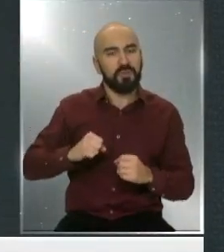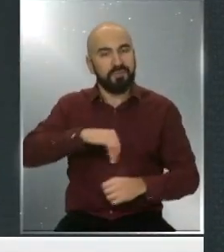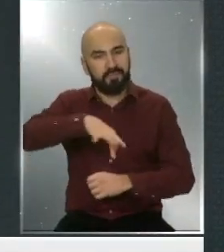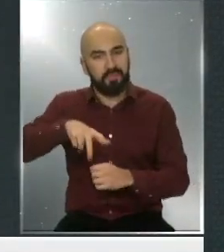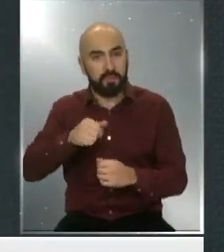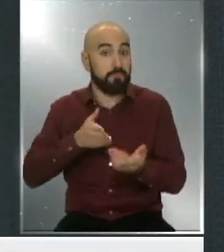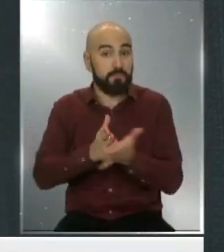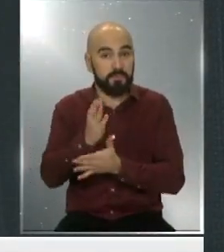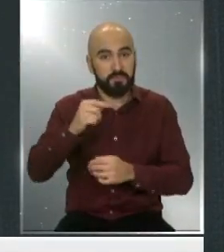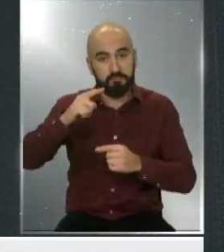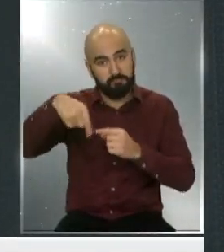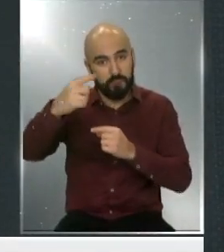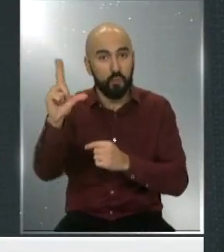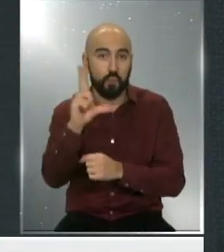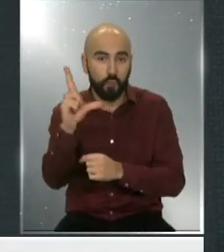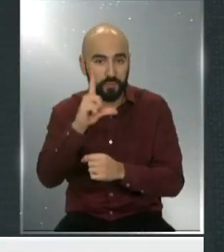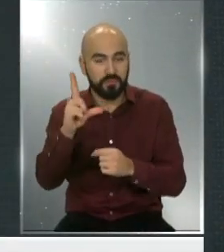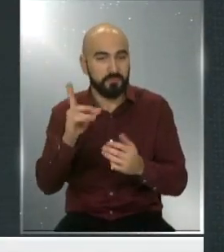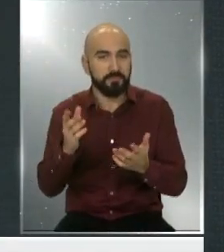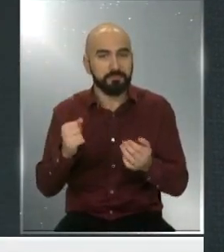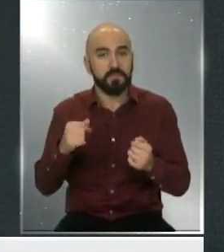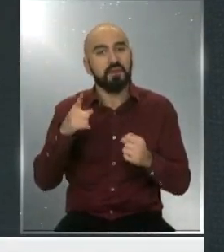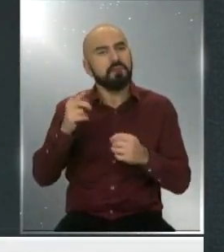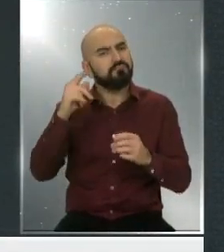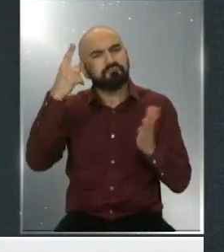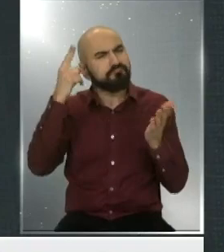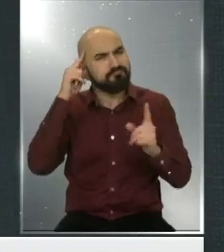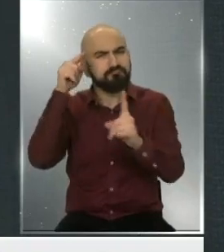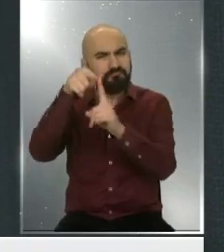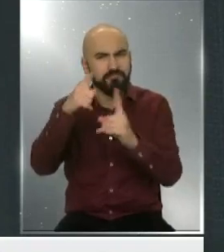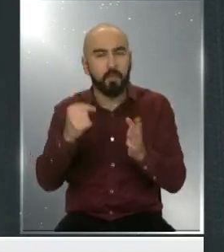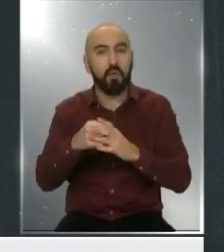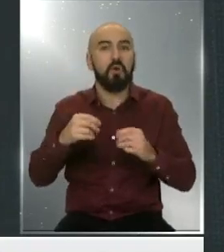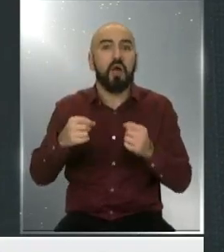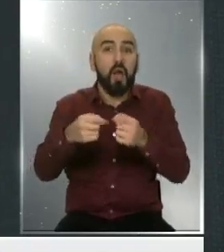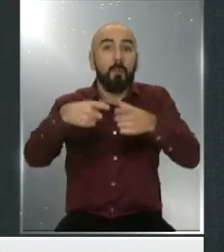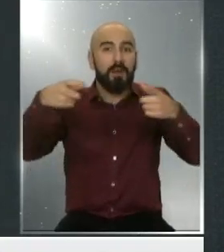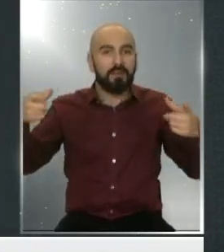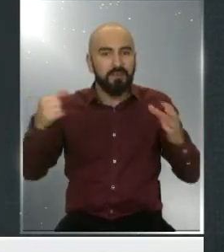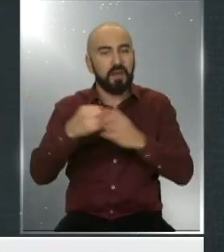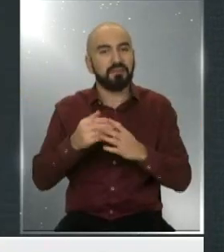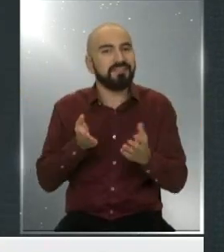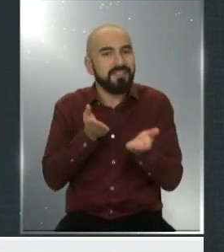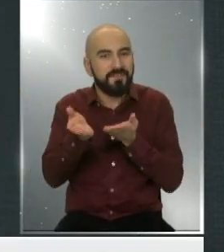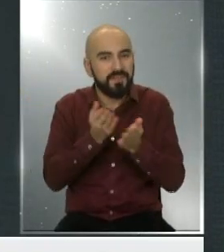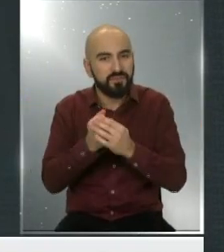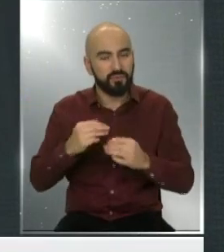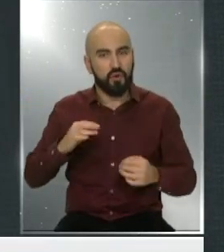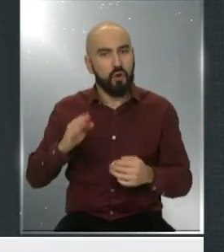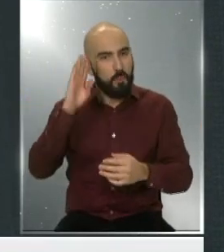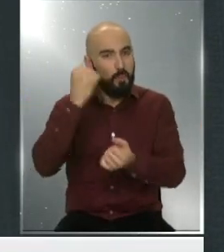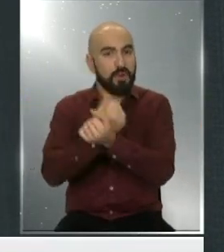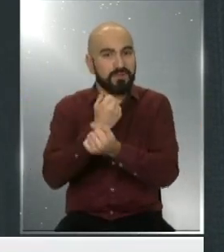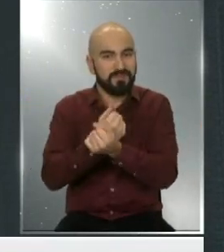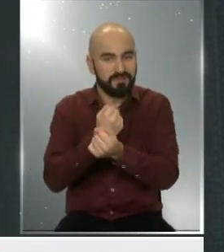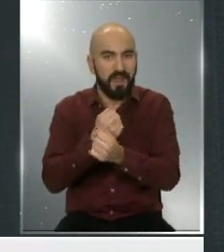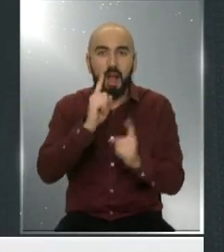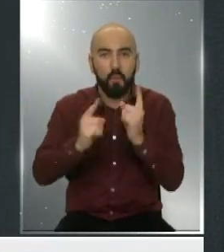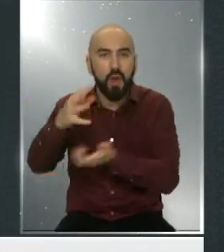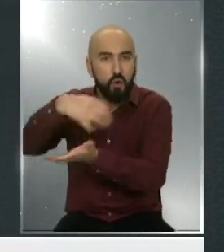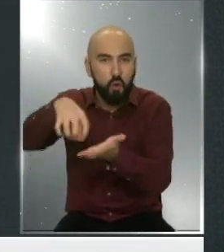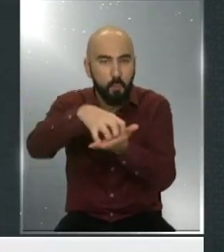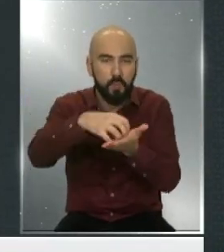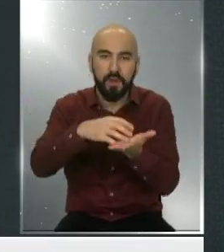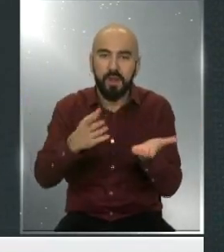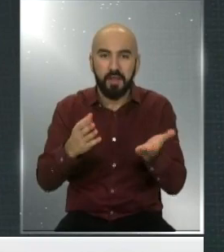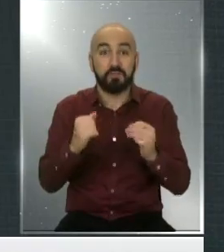este lunes. La medida busca aumentar los servicios policiales focalizados en las comunas más críticas y así tratar de frenar el robo